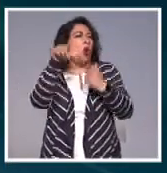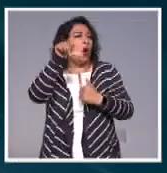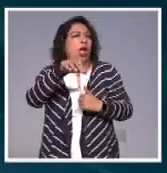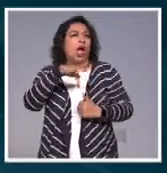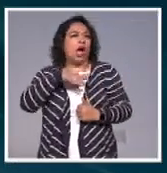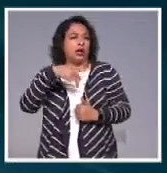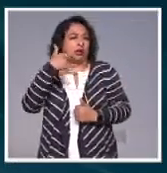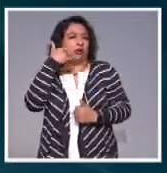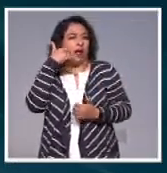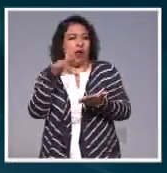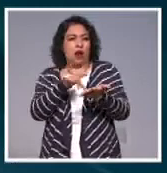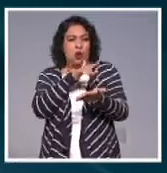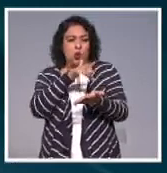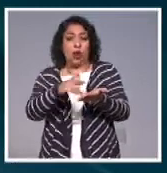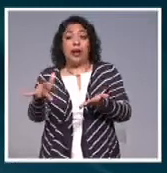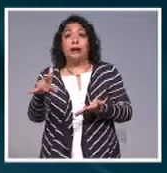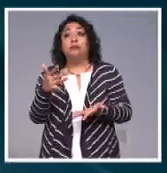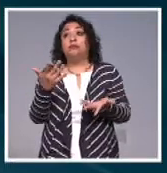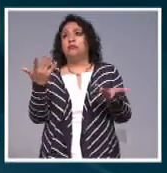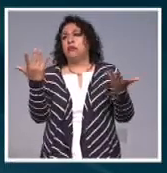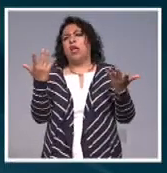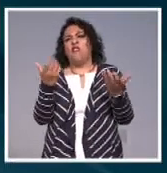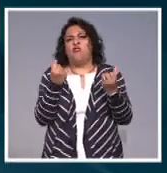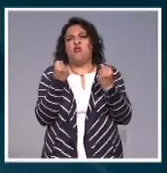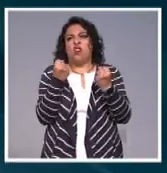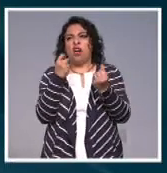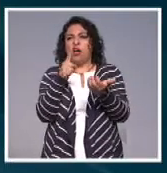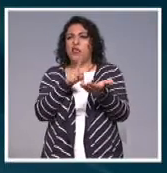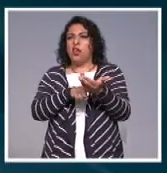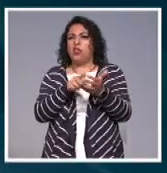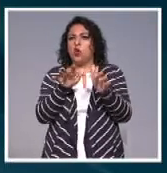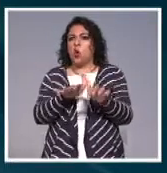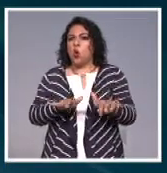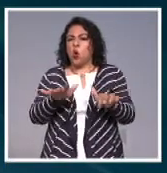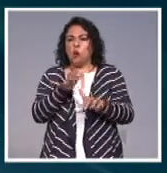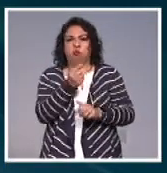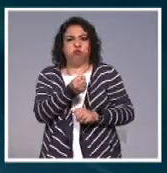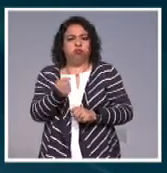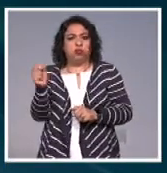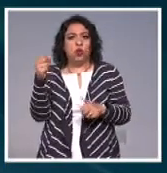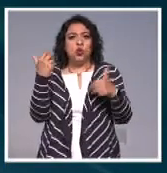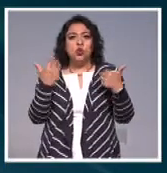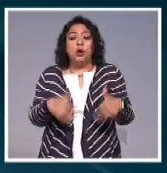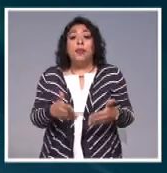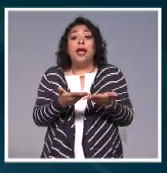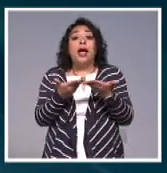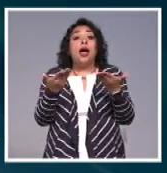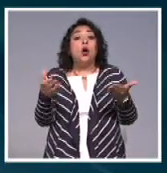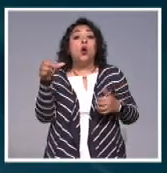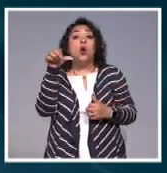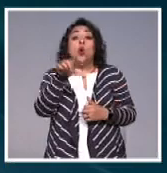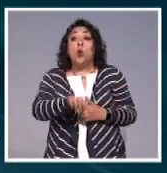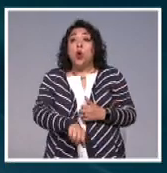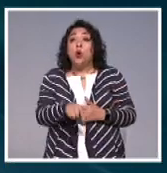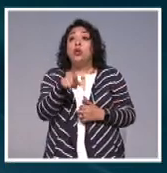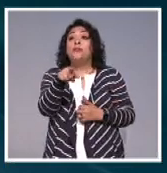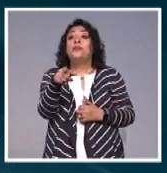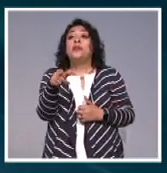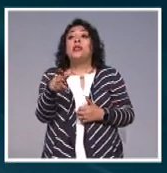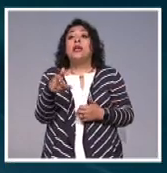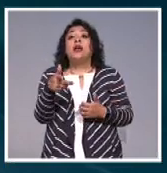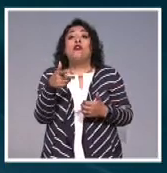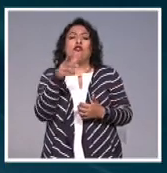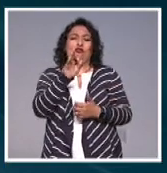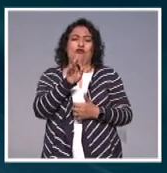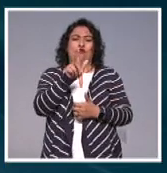en día, sí, ¿no? Que es muy potente en cómputo, así ahora estamos haciendo caminos, pero